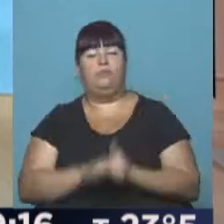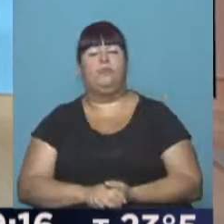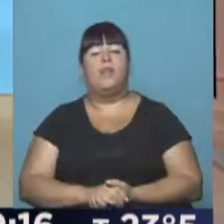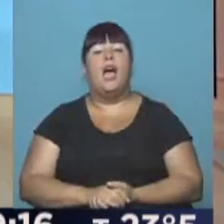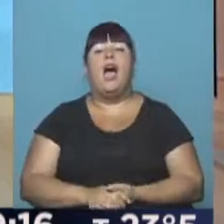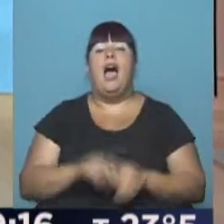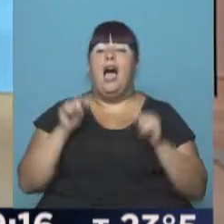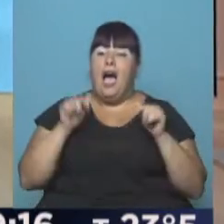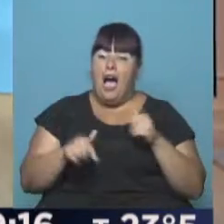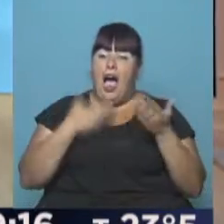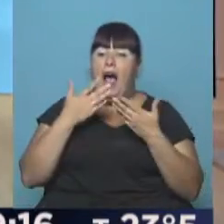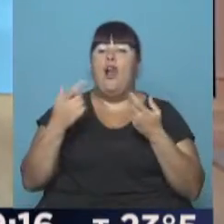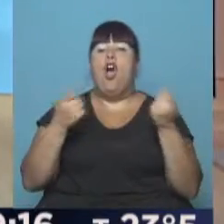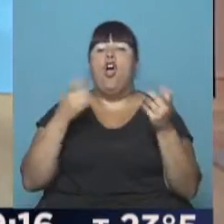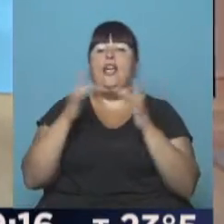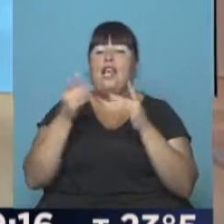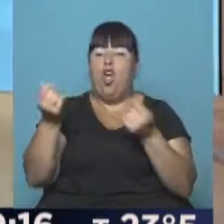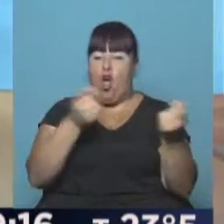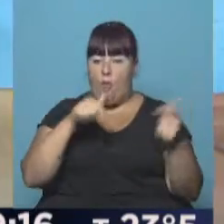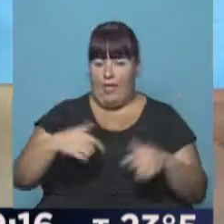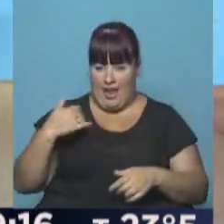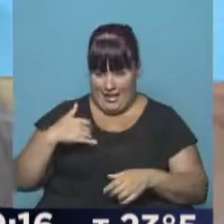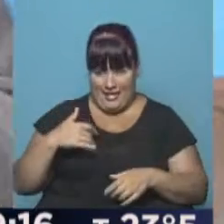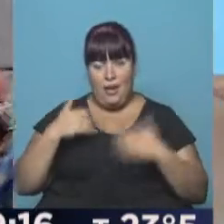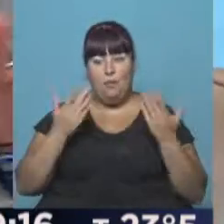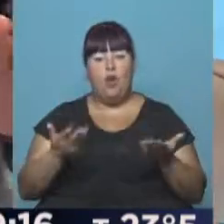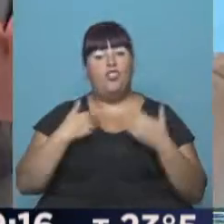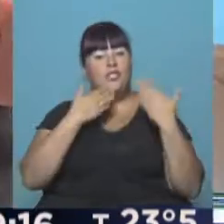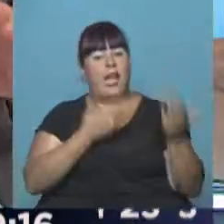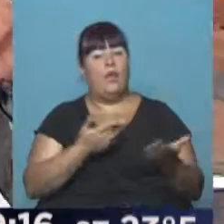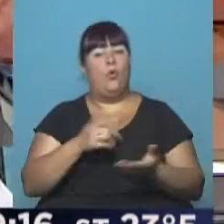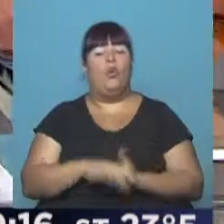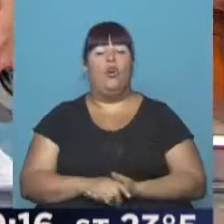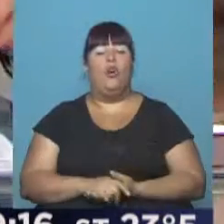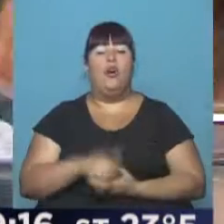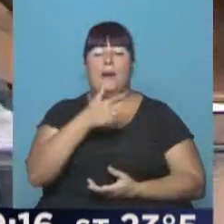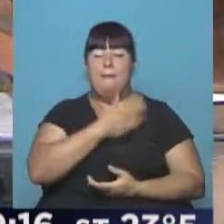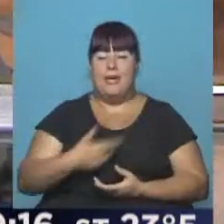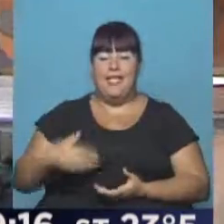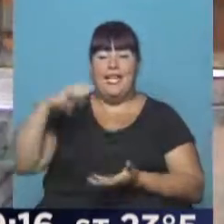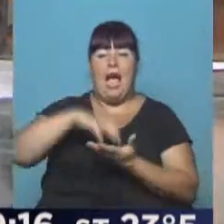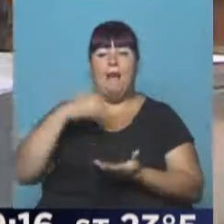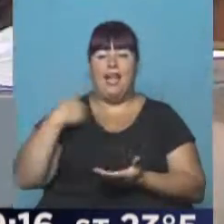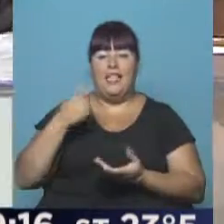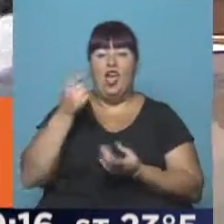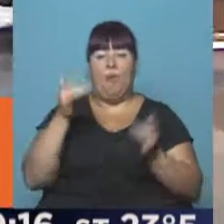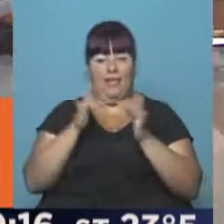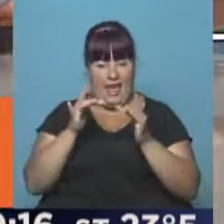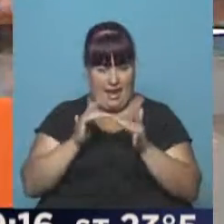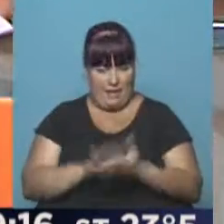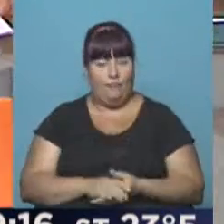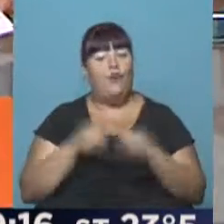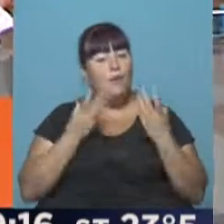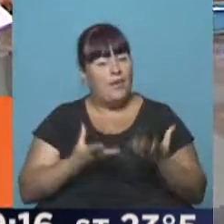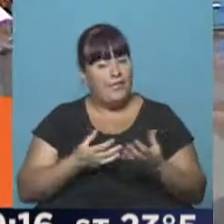pero ahora vamos a estar hablando de comercio electrónico en la república argentina por eso estamos saludando ha gustado sambucetti es el presidente la cámara argentina de comercio electrónico